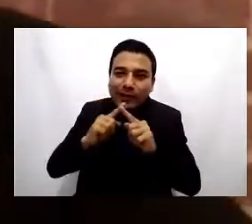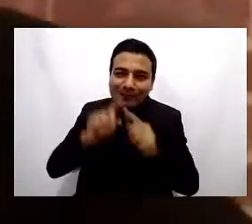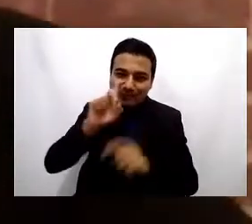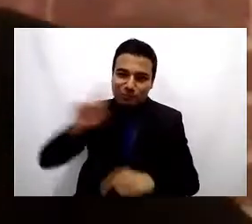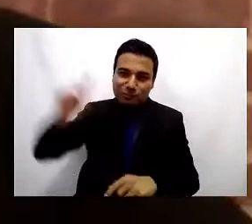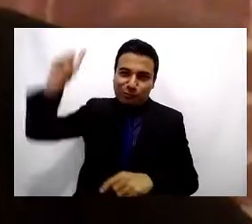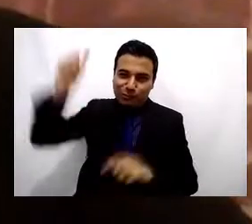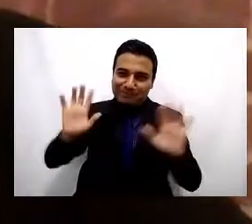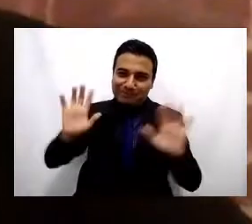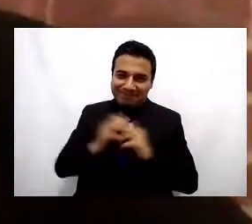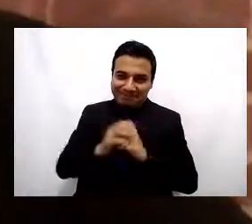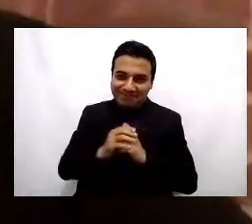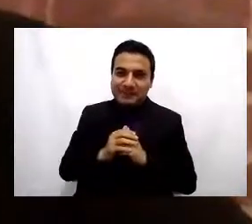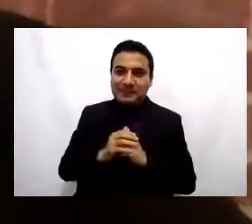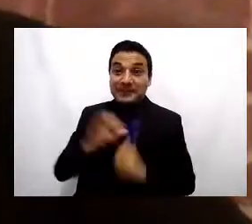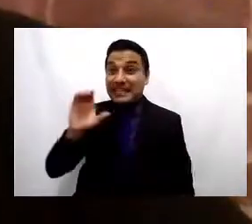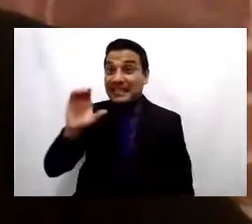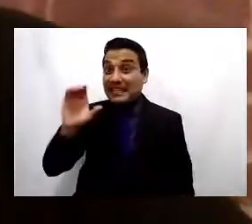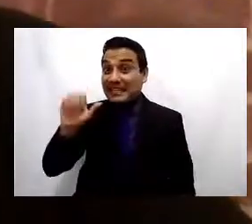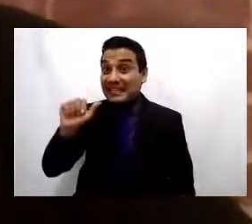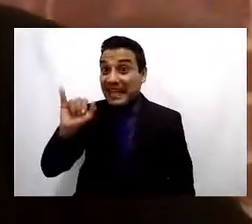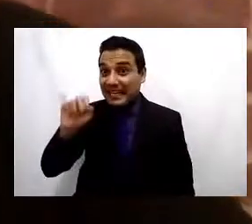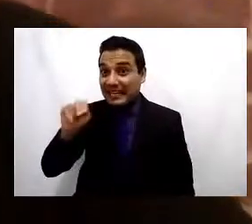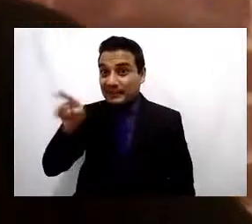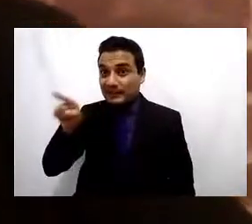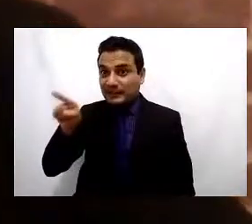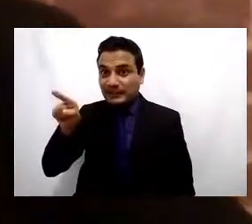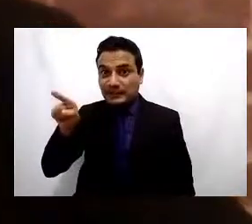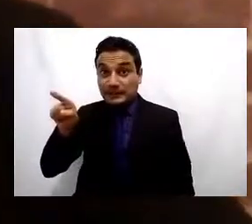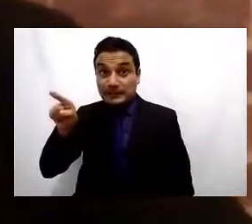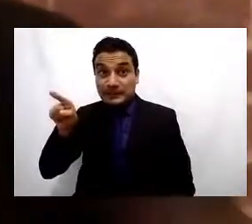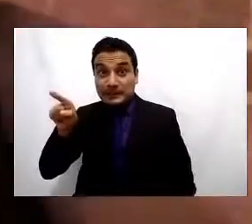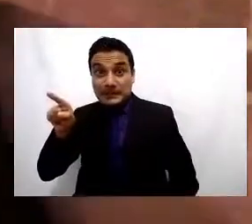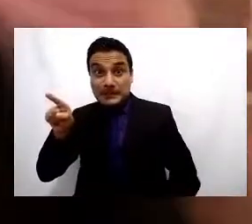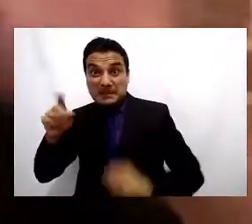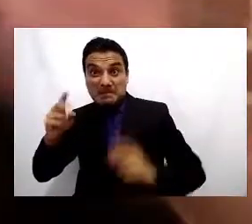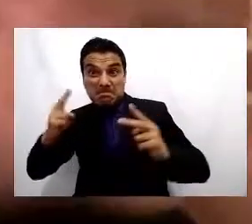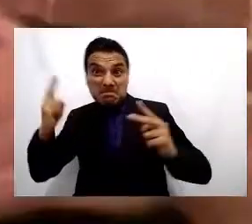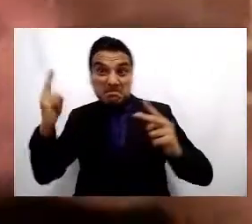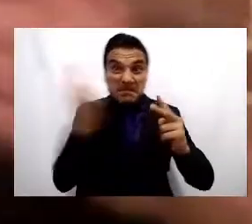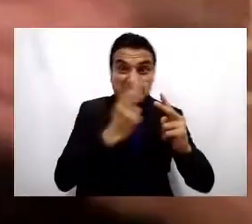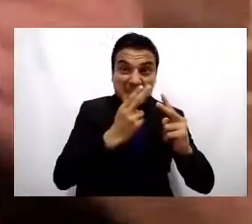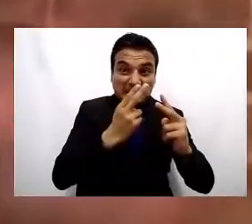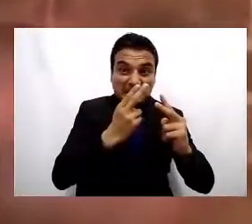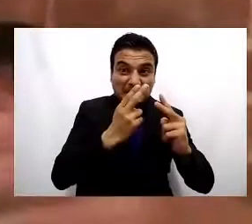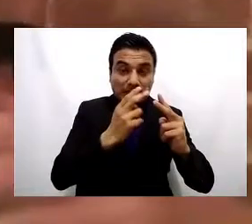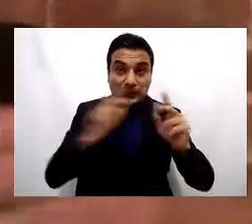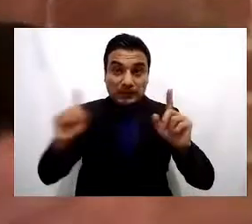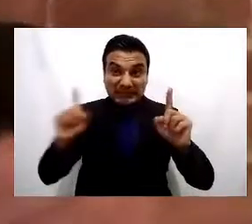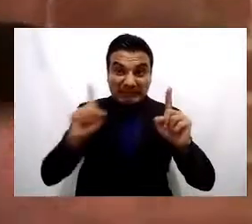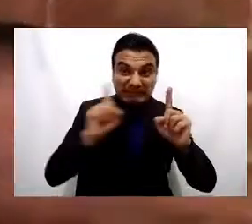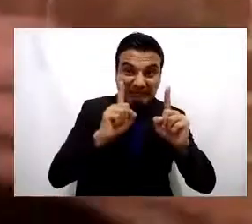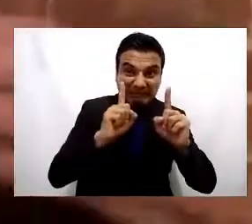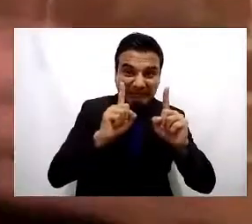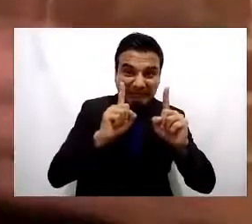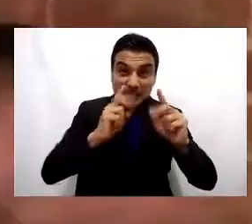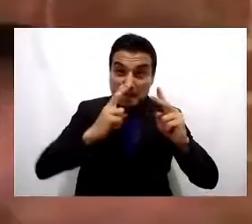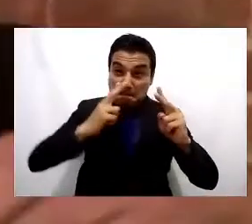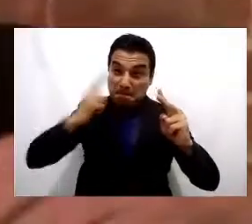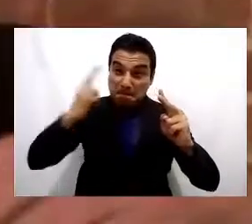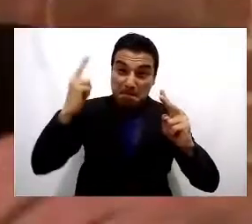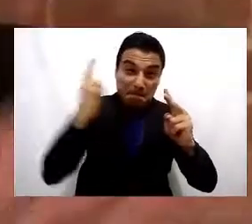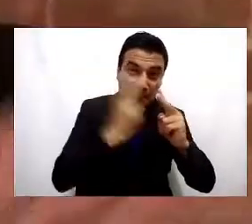Aparece en el momento en el que Caín está por matar a Abel. Tras una serie de